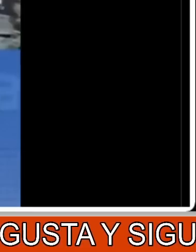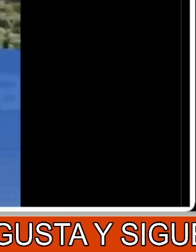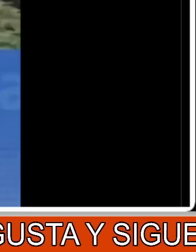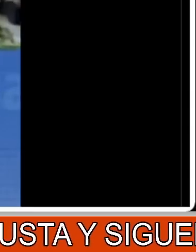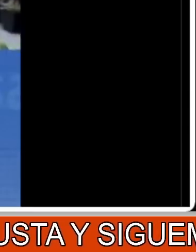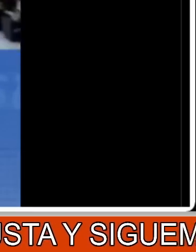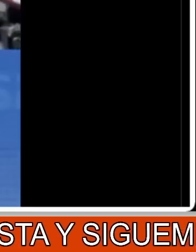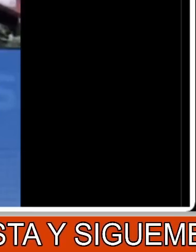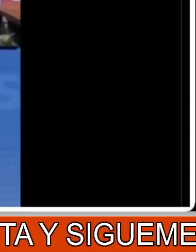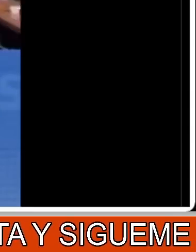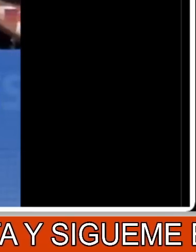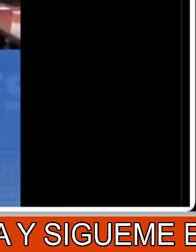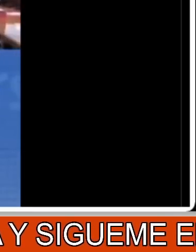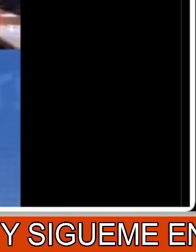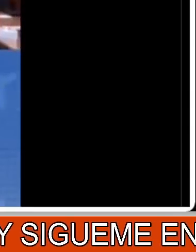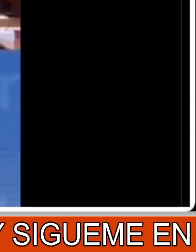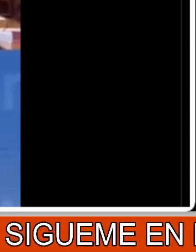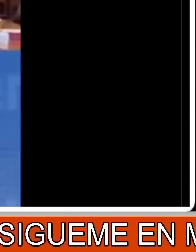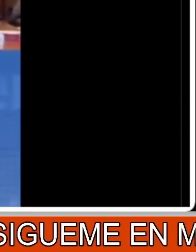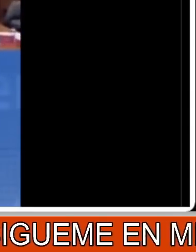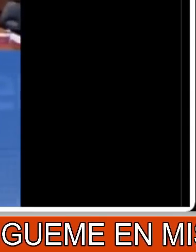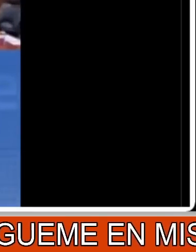que se quede en el INE,